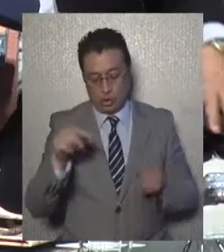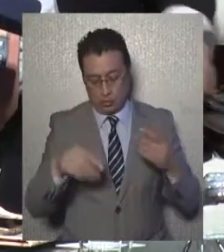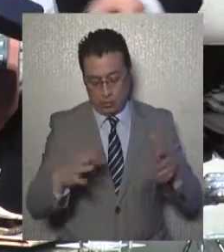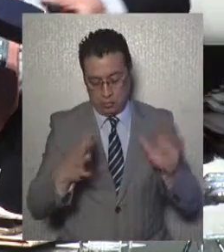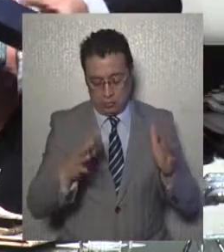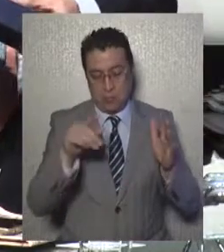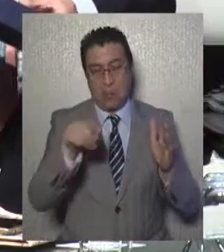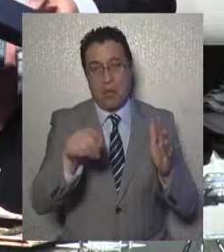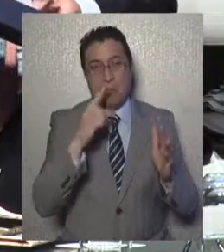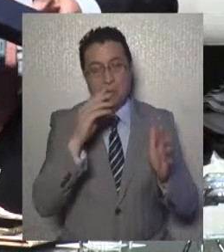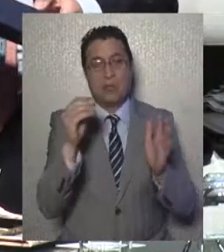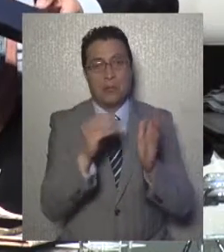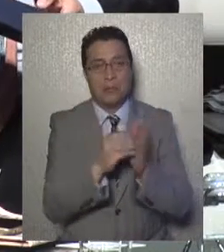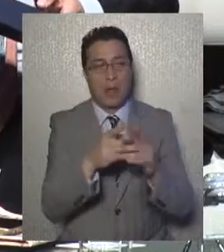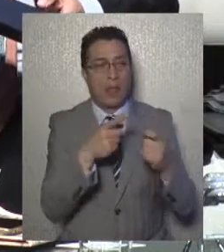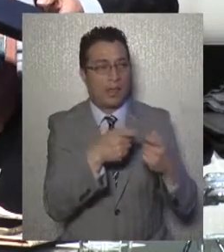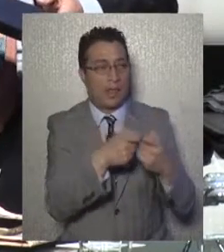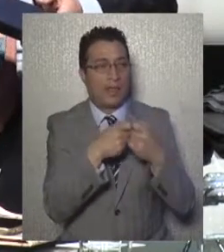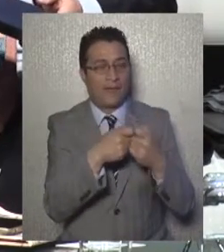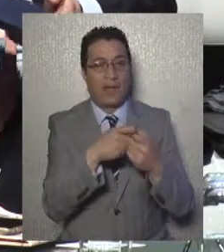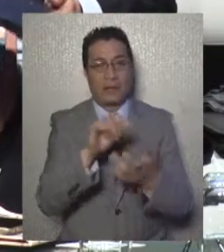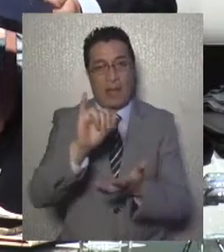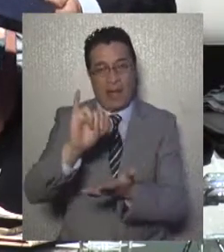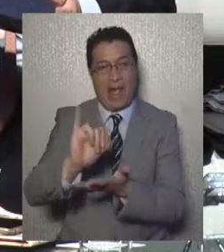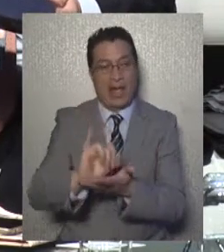muy instalado en el debate, en la discusión.